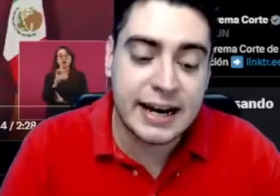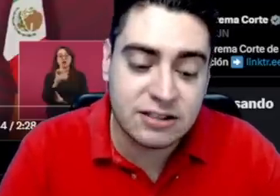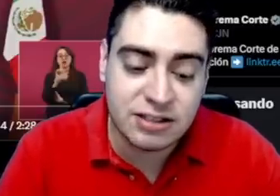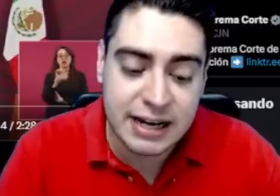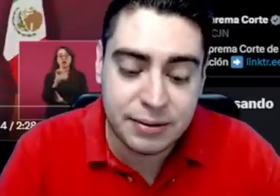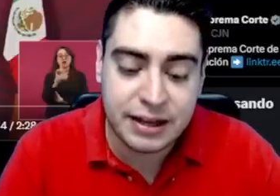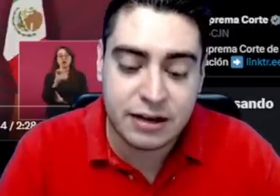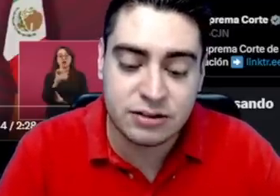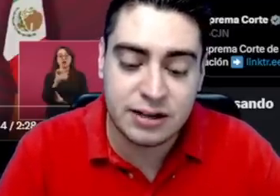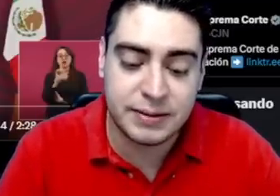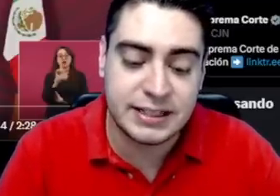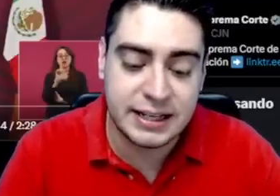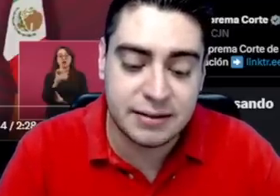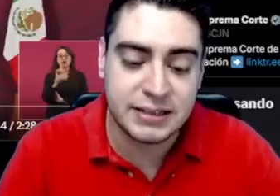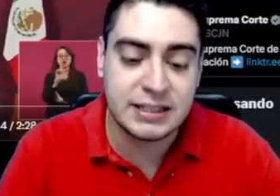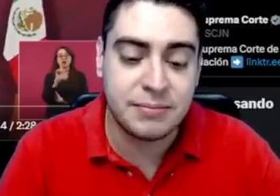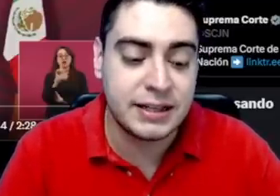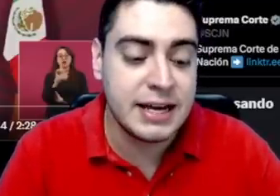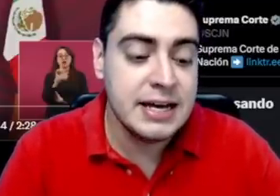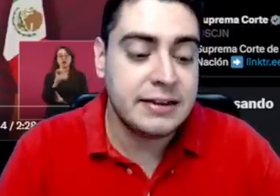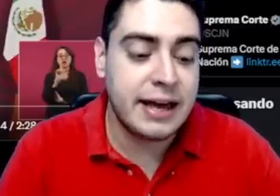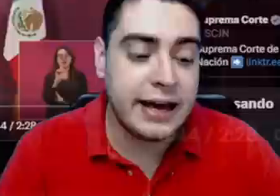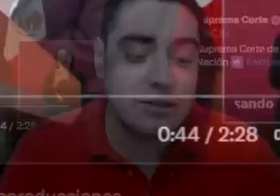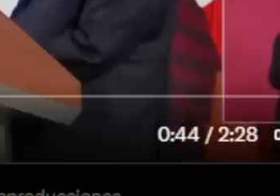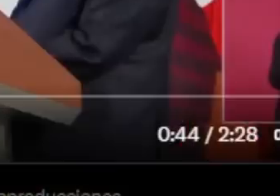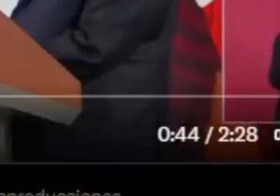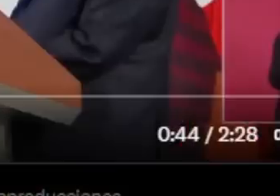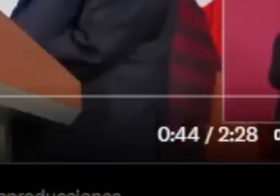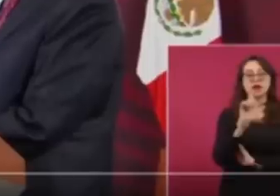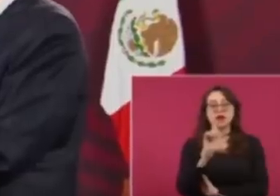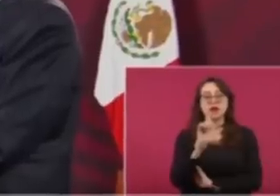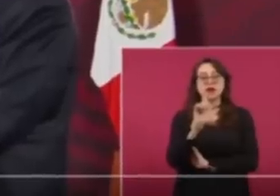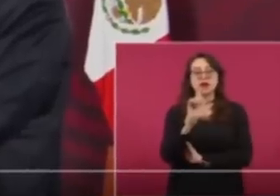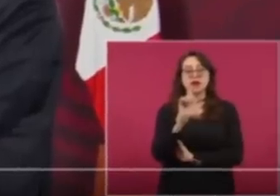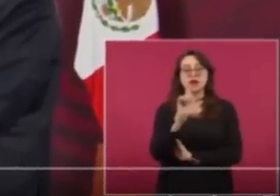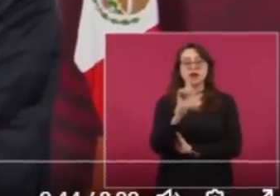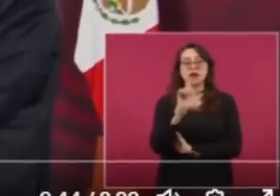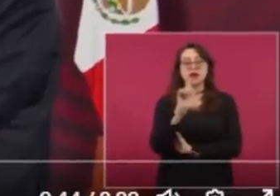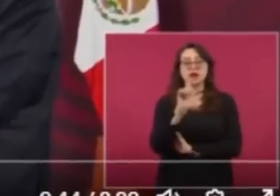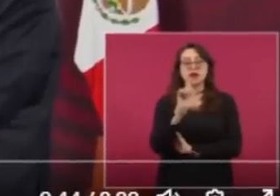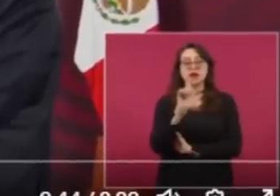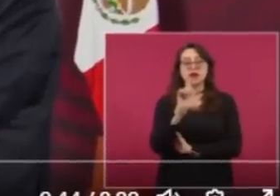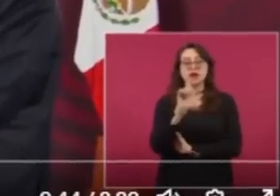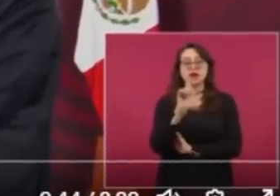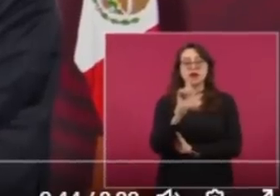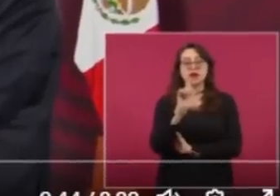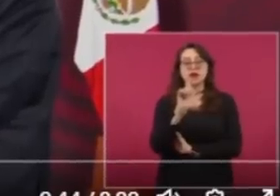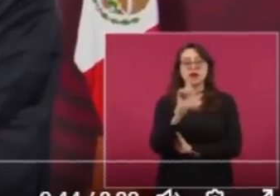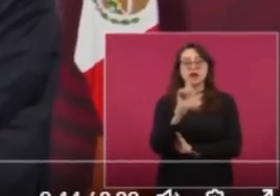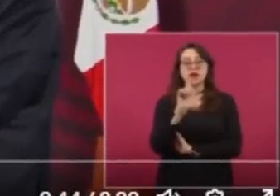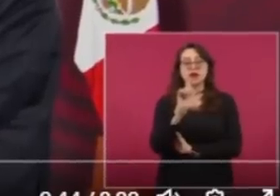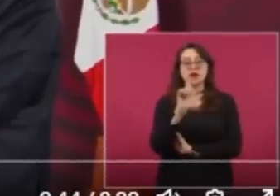estas declaraciones que acaba de dar a conocer el presidente, precisamente de estos documentos que le llegaron, donde está